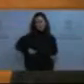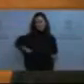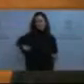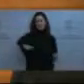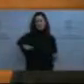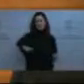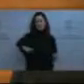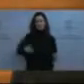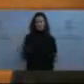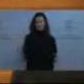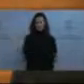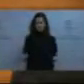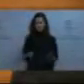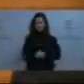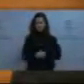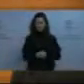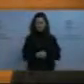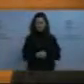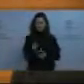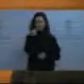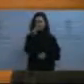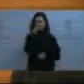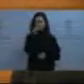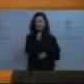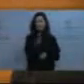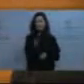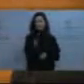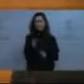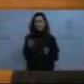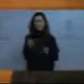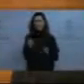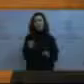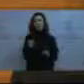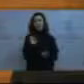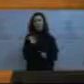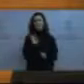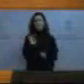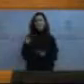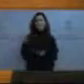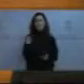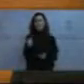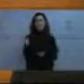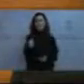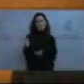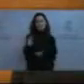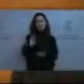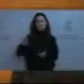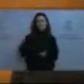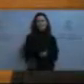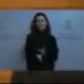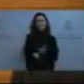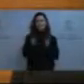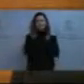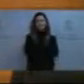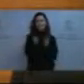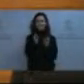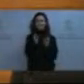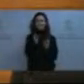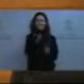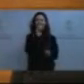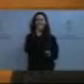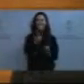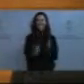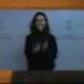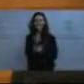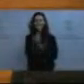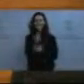referidas a bebida de reserva o coctelería varia, ¿no? Y las estancias suelen ser en un periodo de cada 15 días